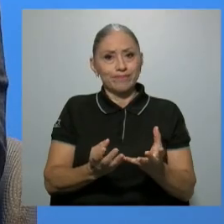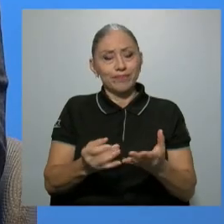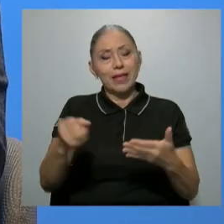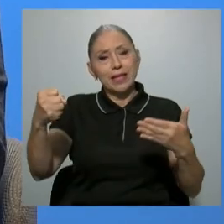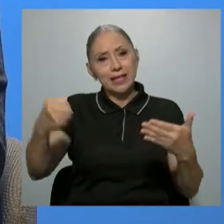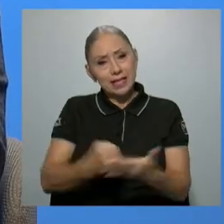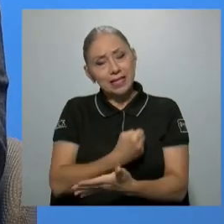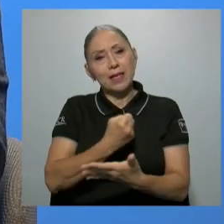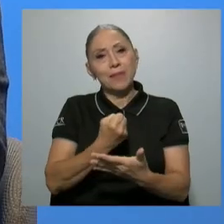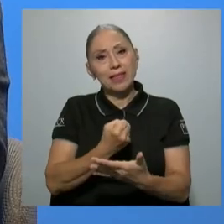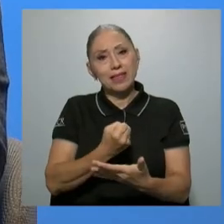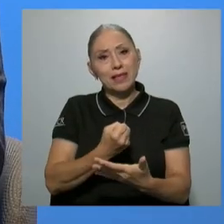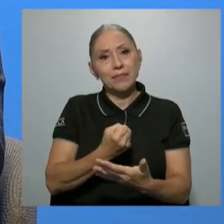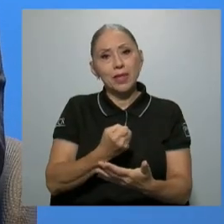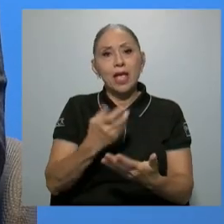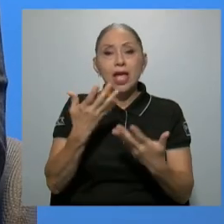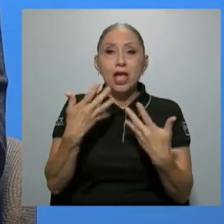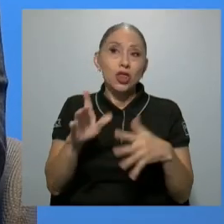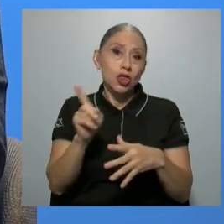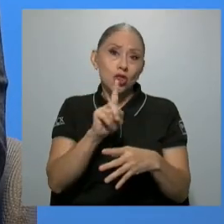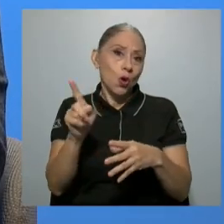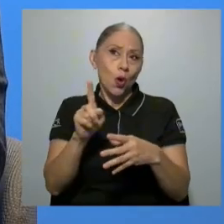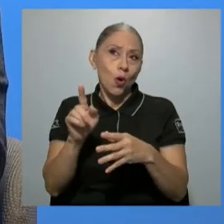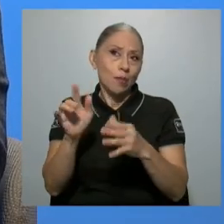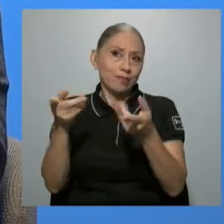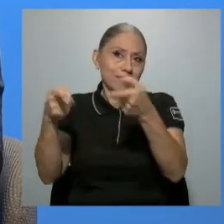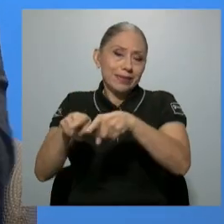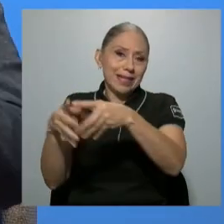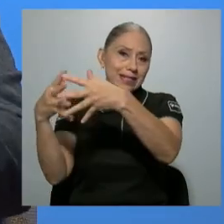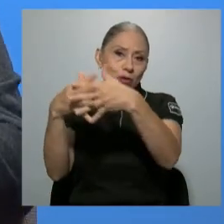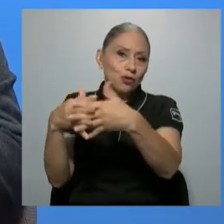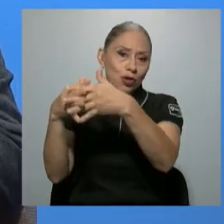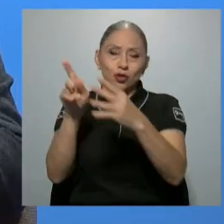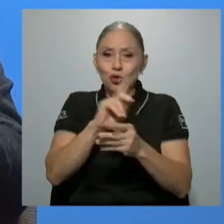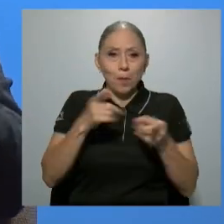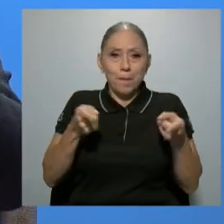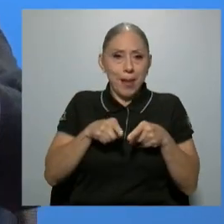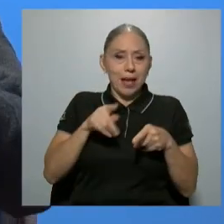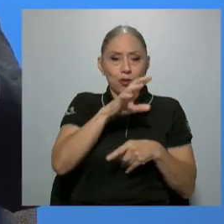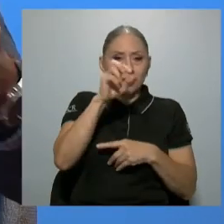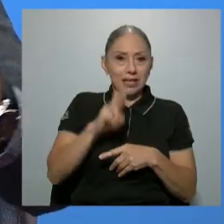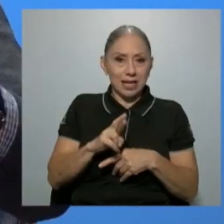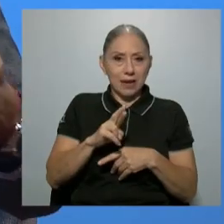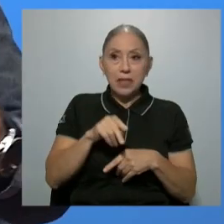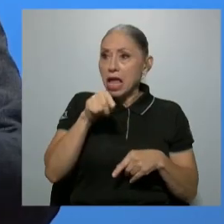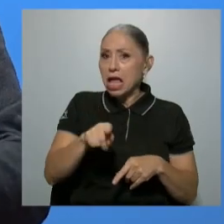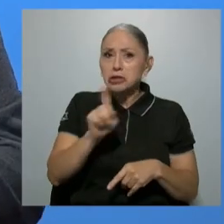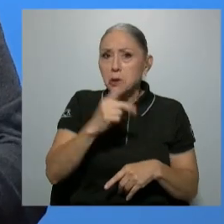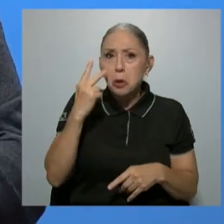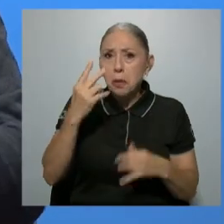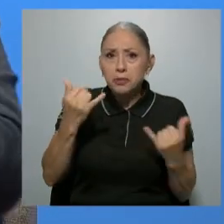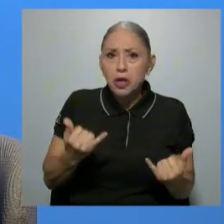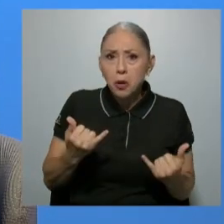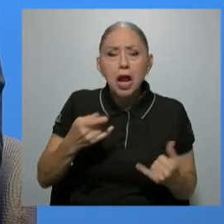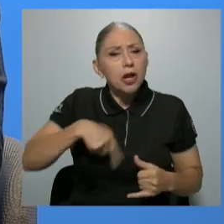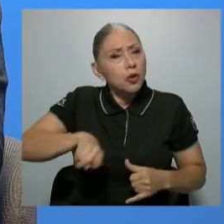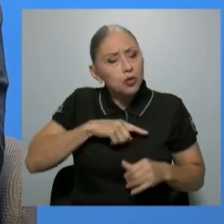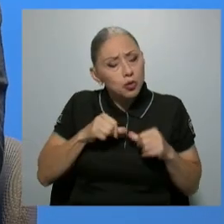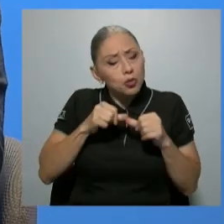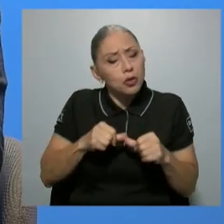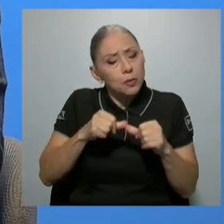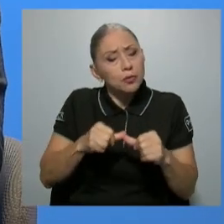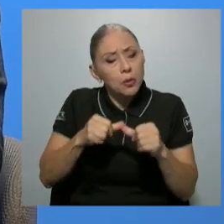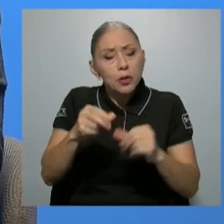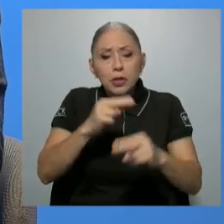desgraciadamente no en los Estados Unidos y no en Costa Rica. Y eso, aunque no lo vemos ahora y seguimos con nuestros negocios usuales, eso